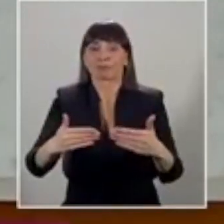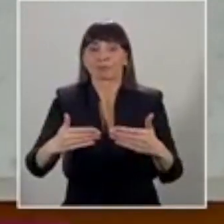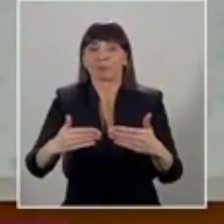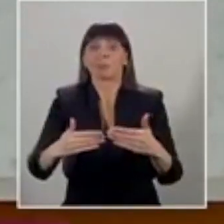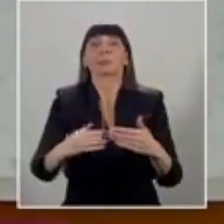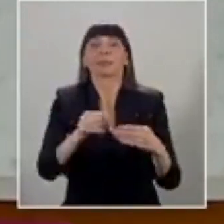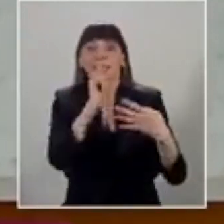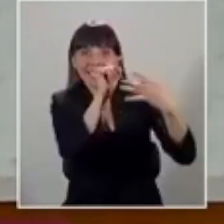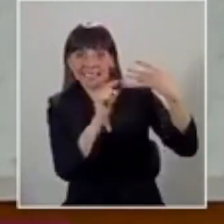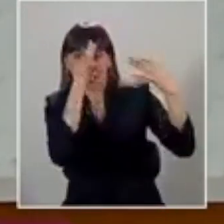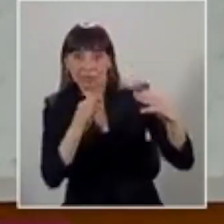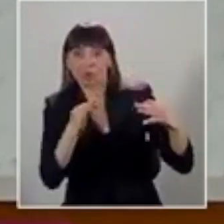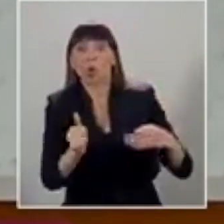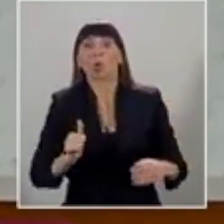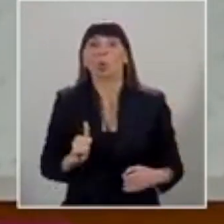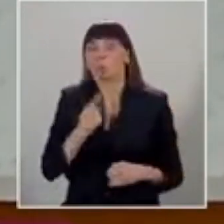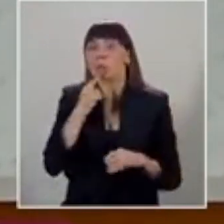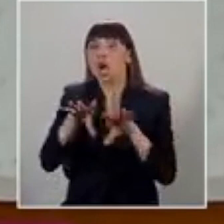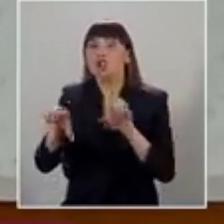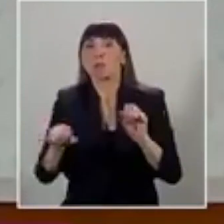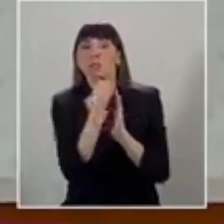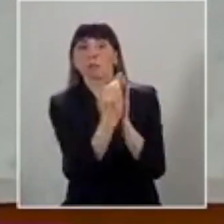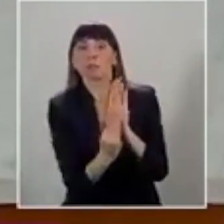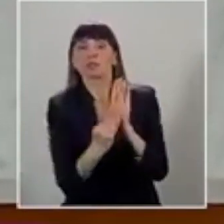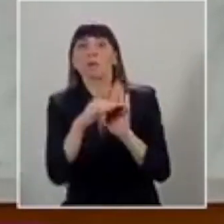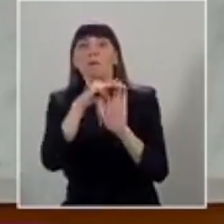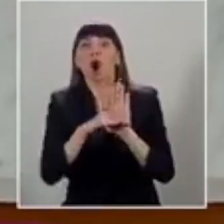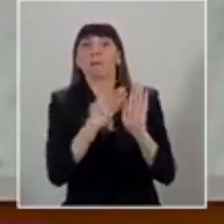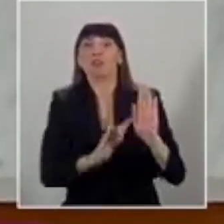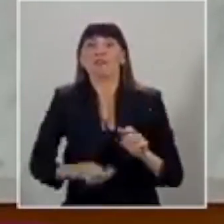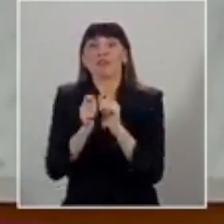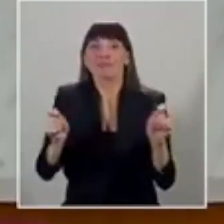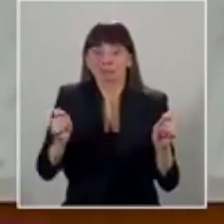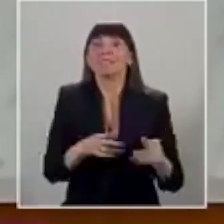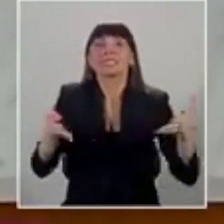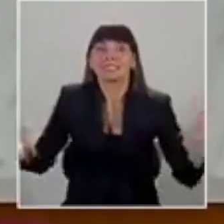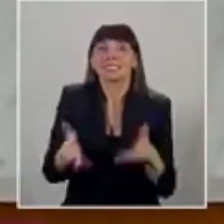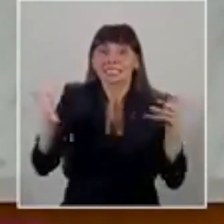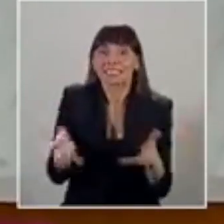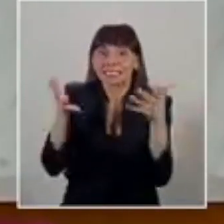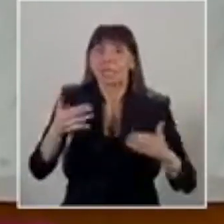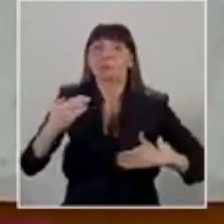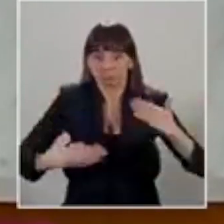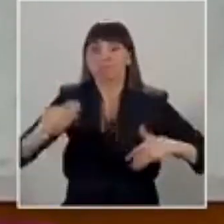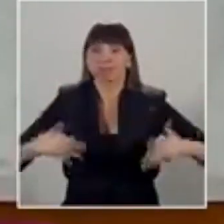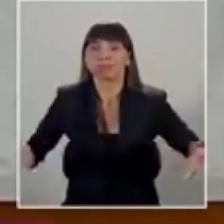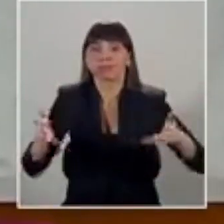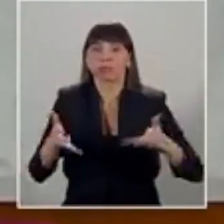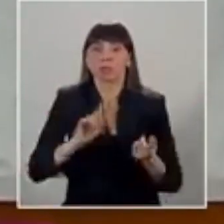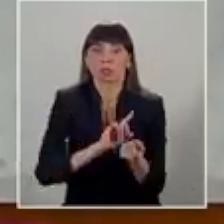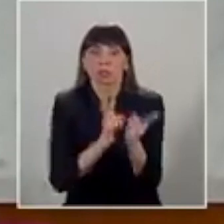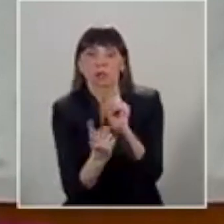vendrán a cumplir importantes compromisos de nuestro programa de gobierno y a impulsar nuestra vigorosa marcha